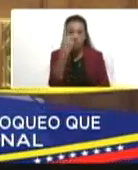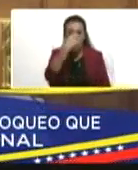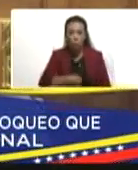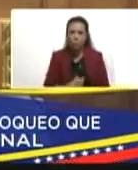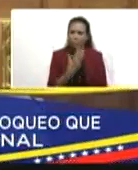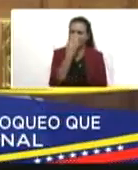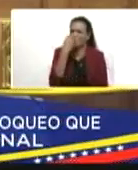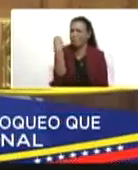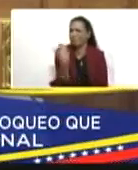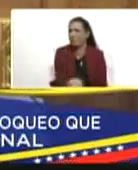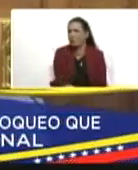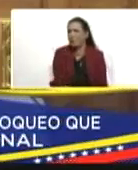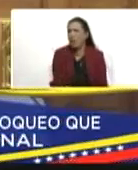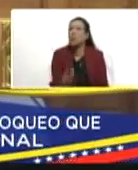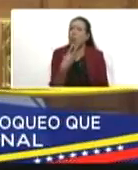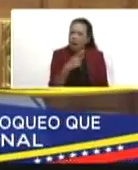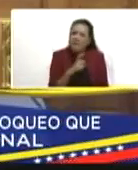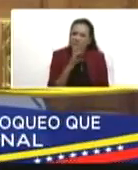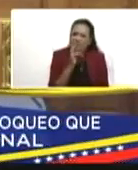ridículamente